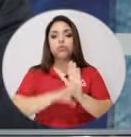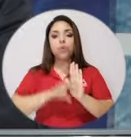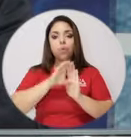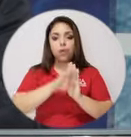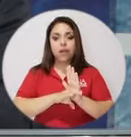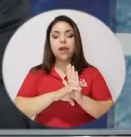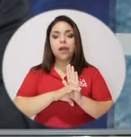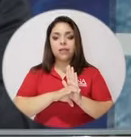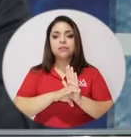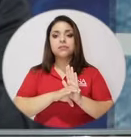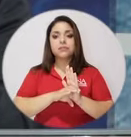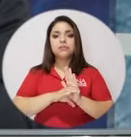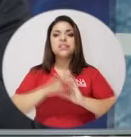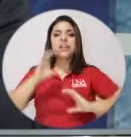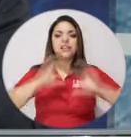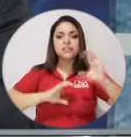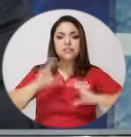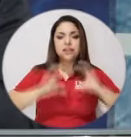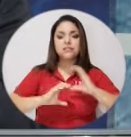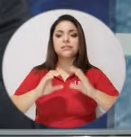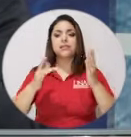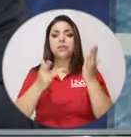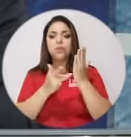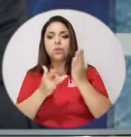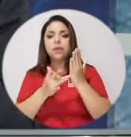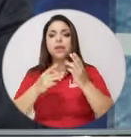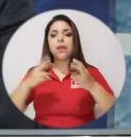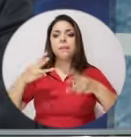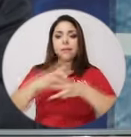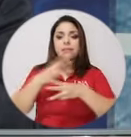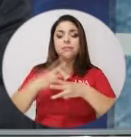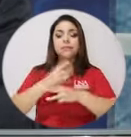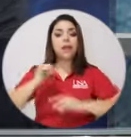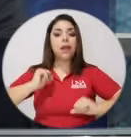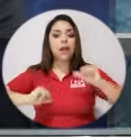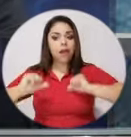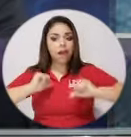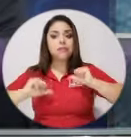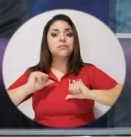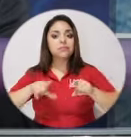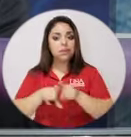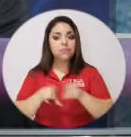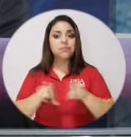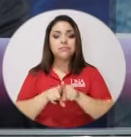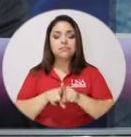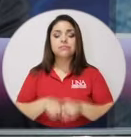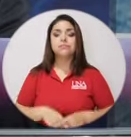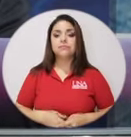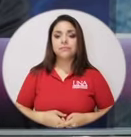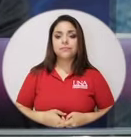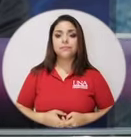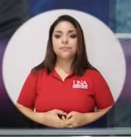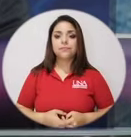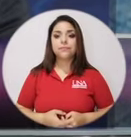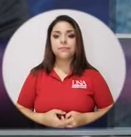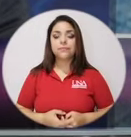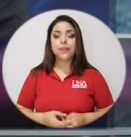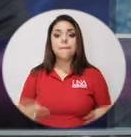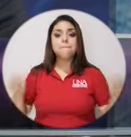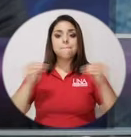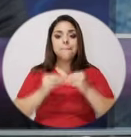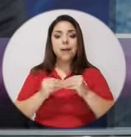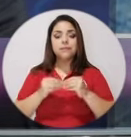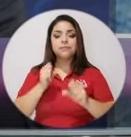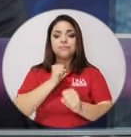la STEM, ¿verdad? En el área de la ciencia, la tecnología, la matemática, el arte, inclusive, ¿verdad?